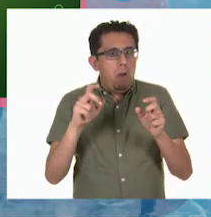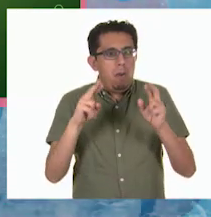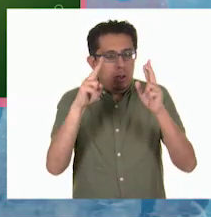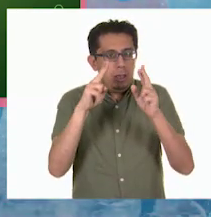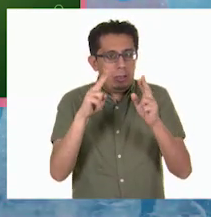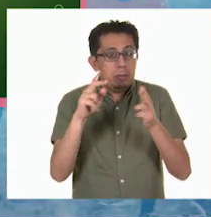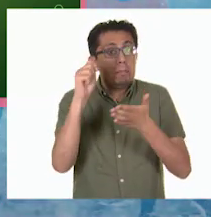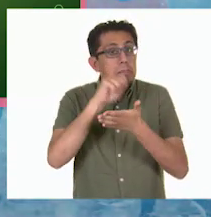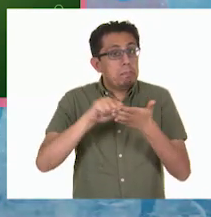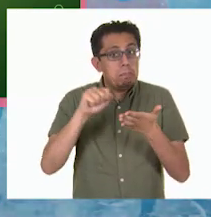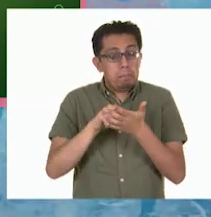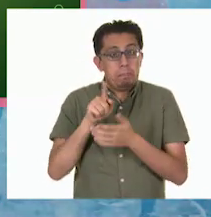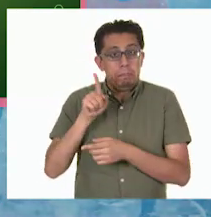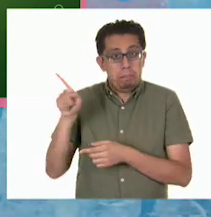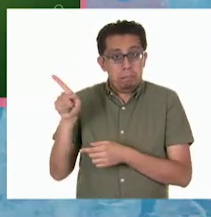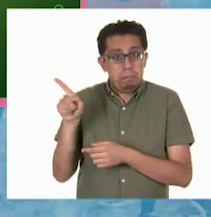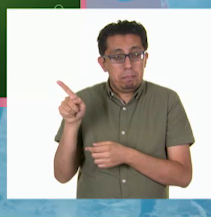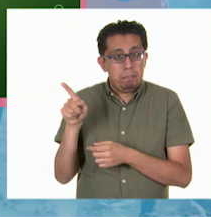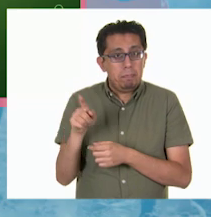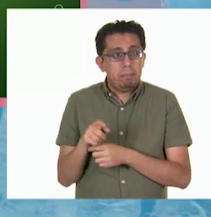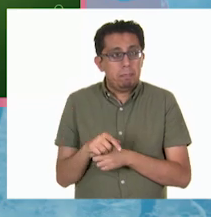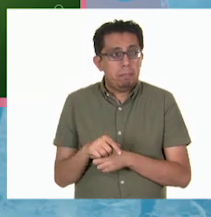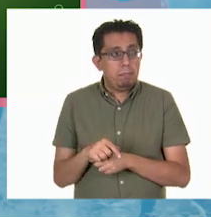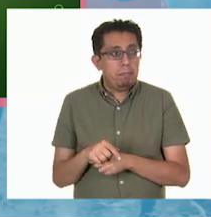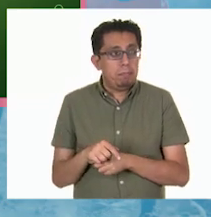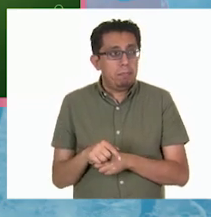así. A ver, maestro. ¿Familia?